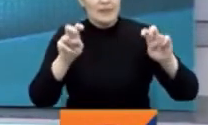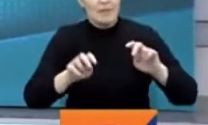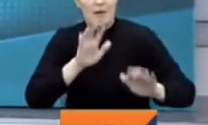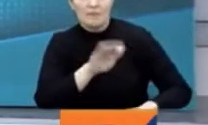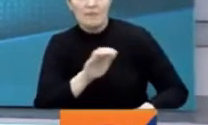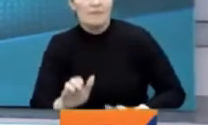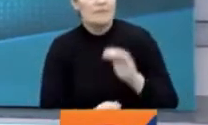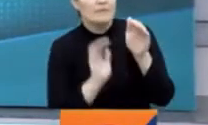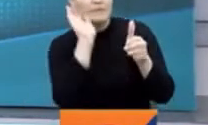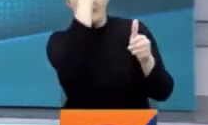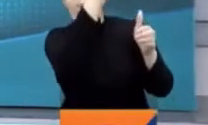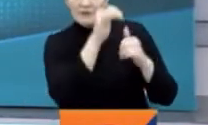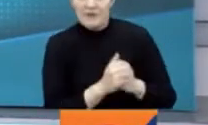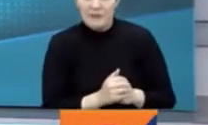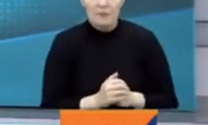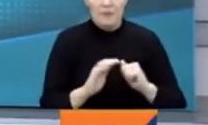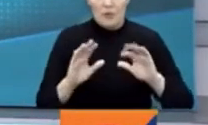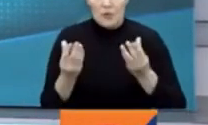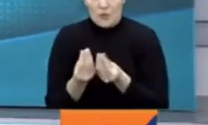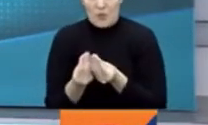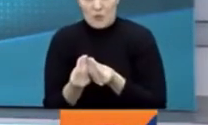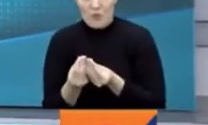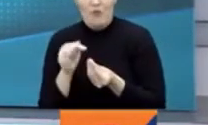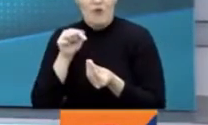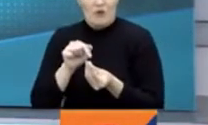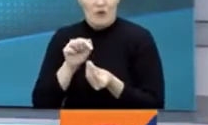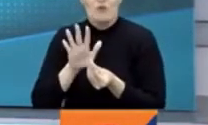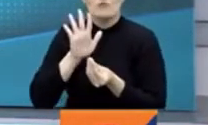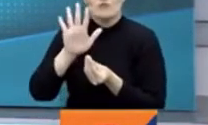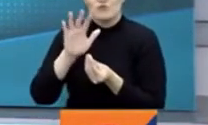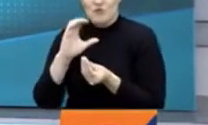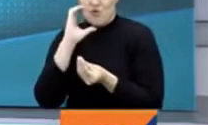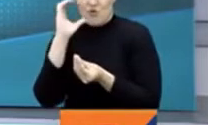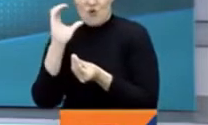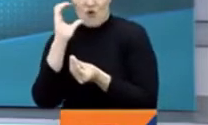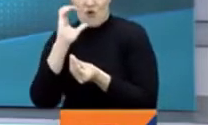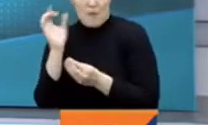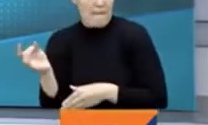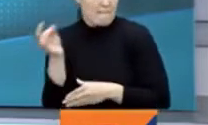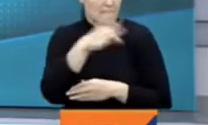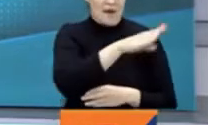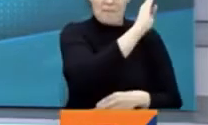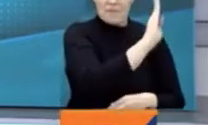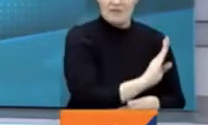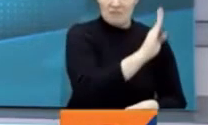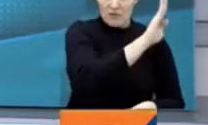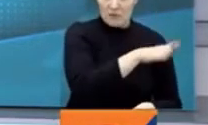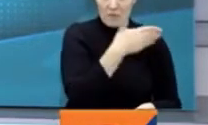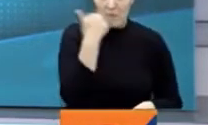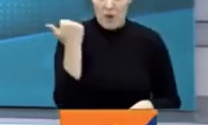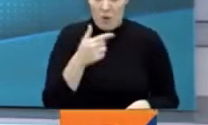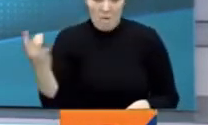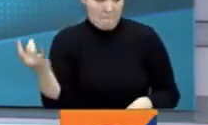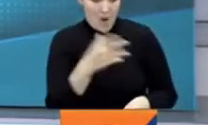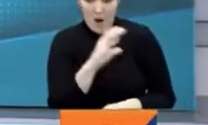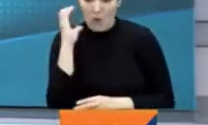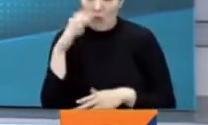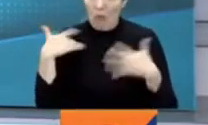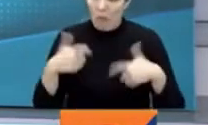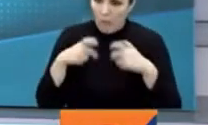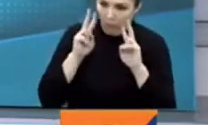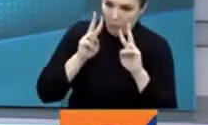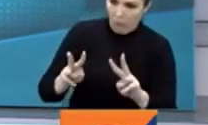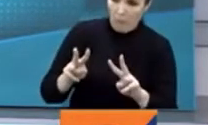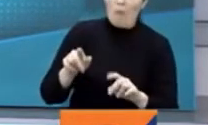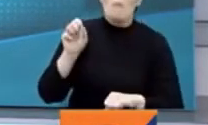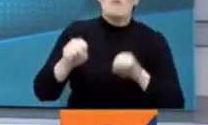porque el quinteto dirigido por Guillermo Moreno venció a Brasil, que es uno de los mejores en Sudamérica, y buscará la hazaña de clasificar al